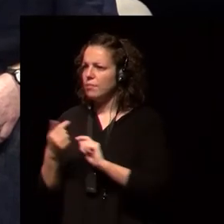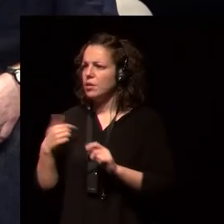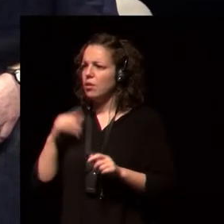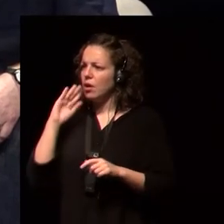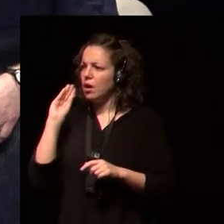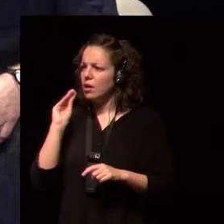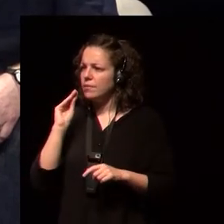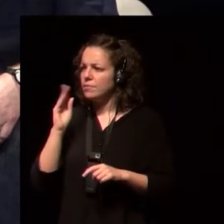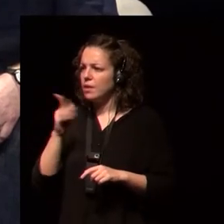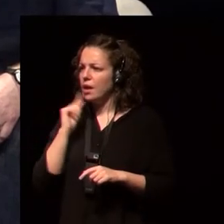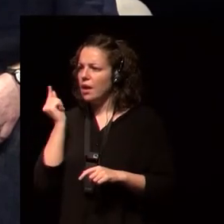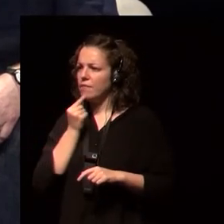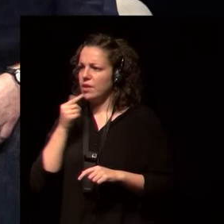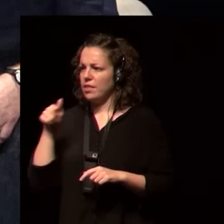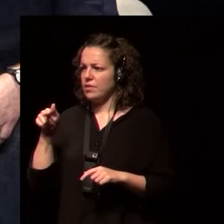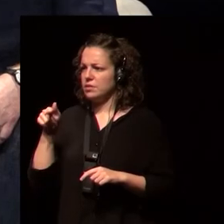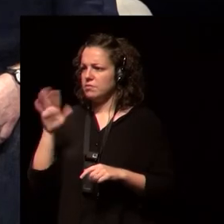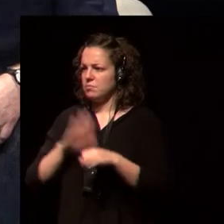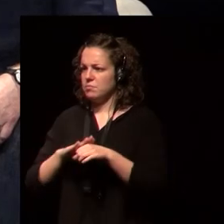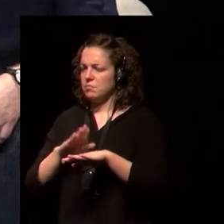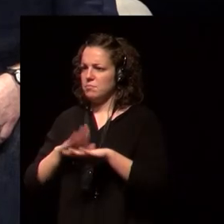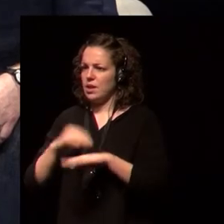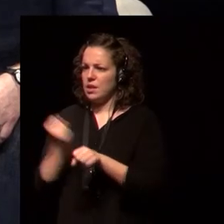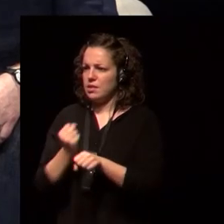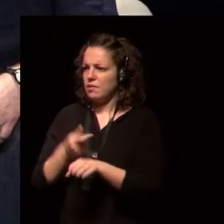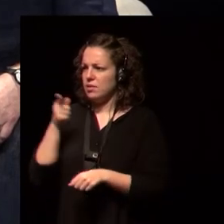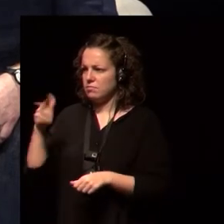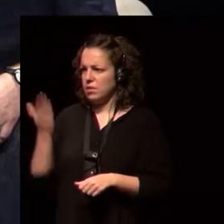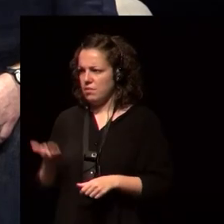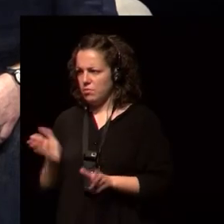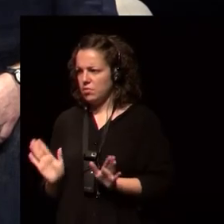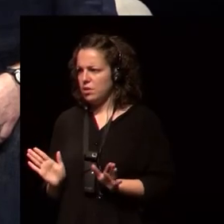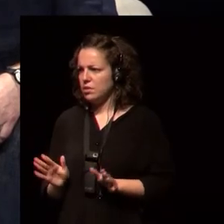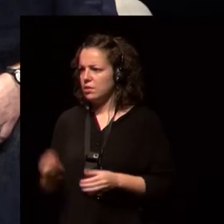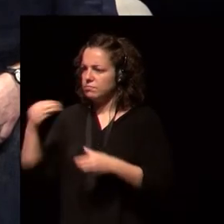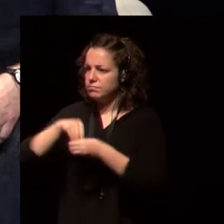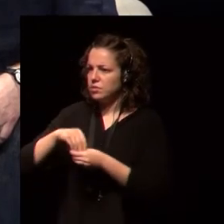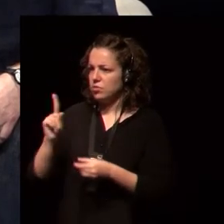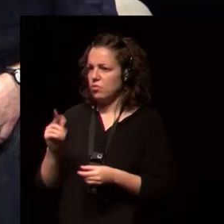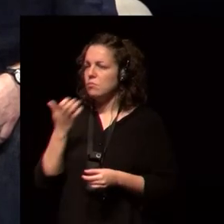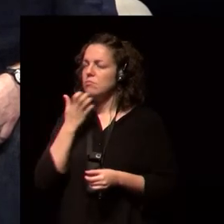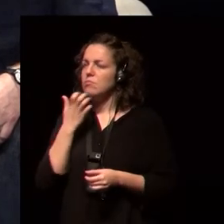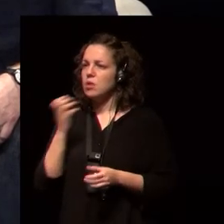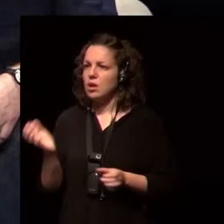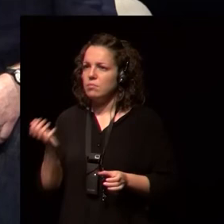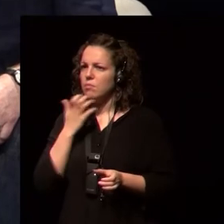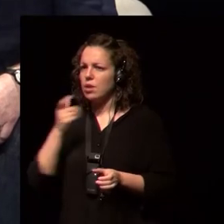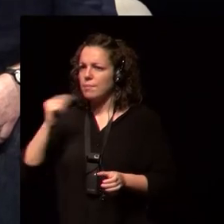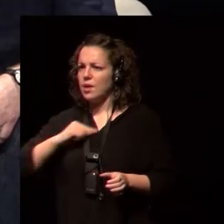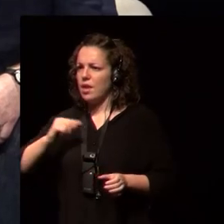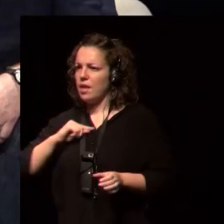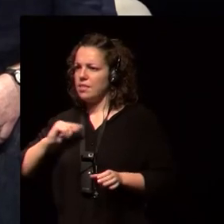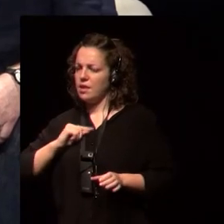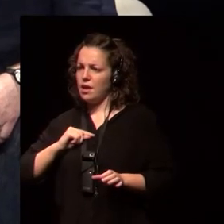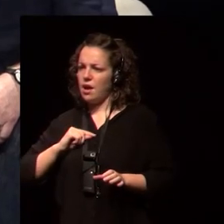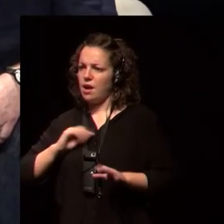incluyen otras de las habilidades que también son imprescindibles para trabajar en este campo. Por ejemplo,